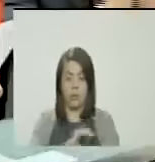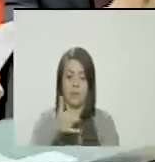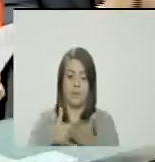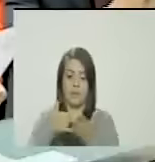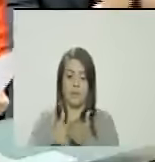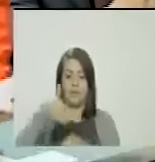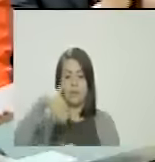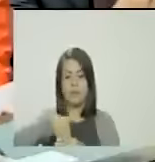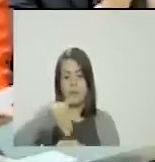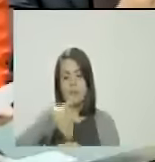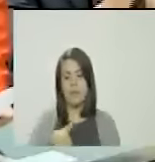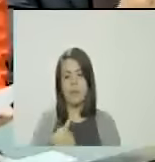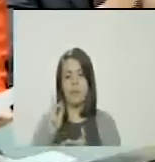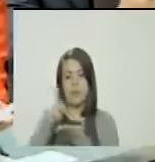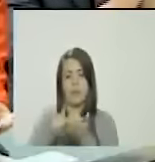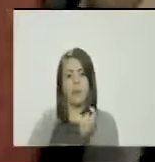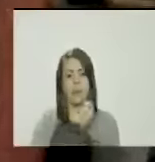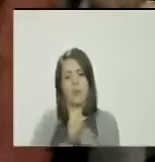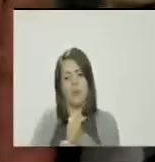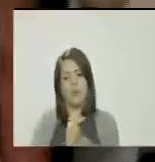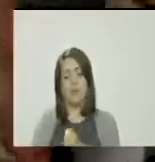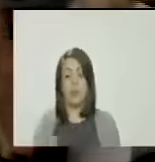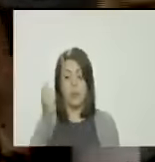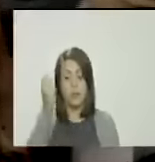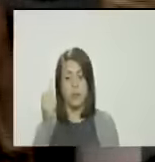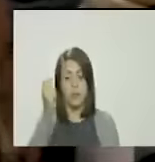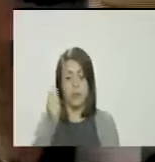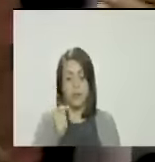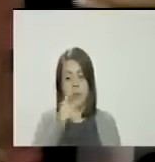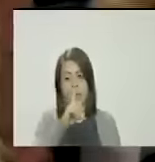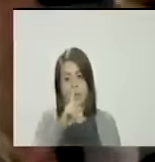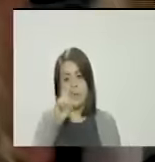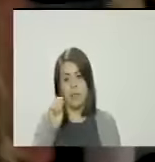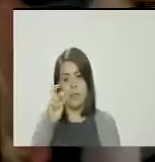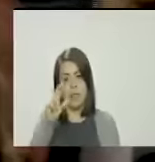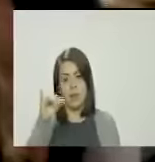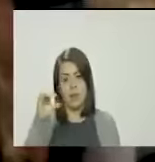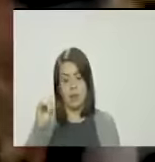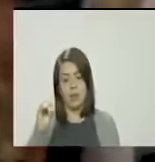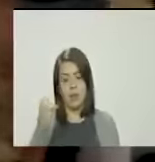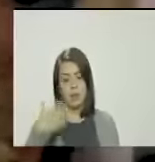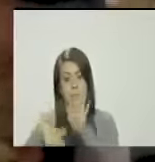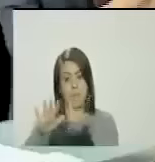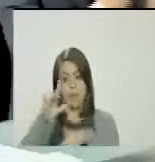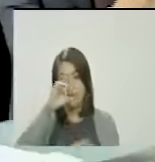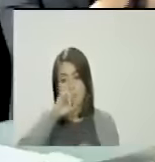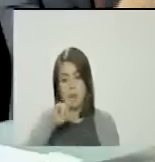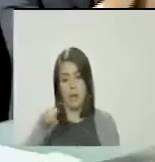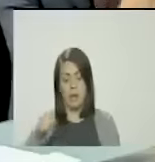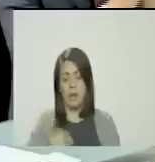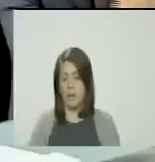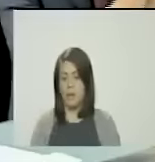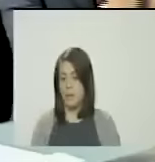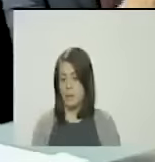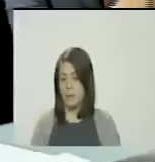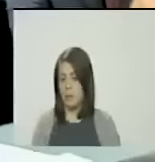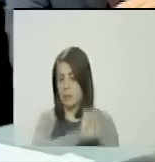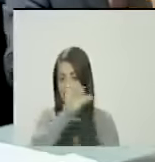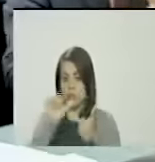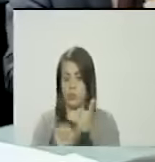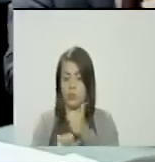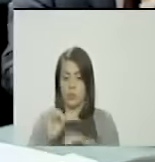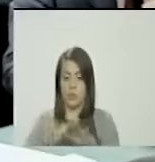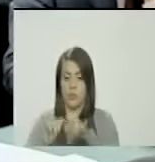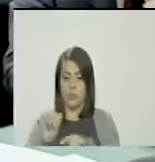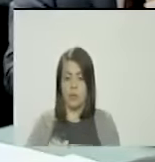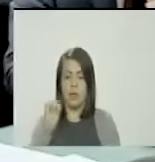Postulaciones Electorales y asistente legislativa del diputado Darío Vivas por más de 15 años. Y como